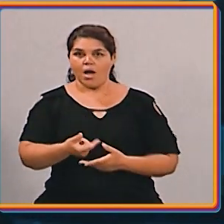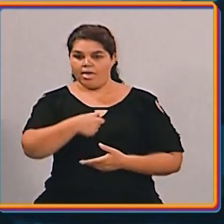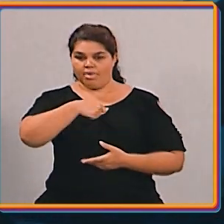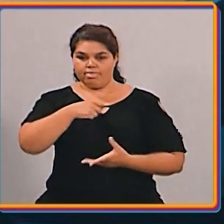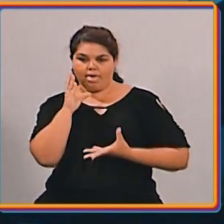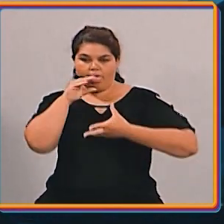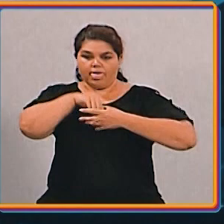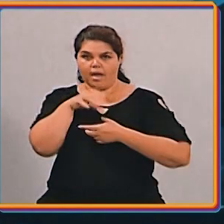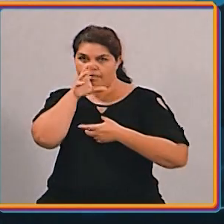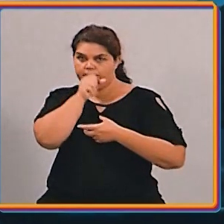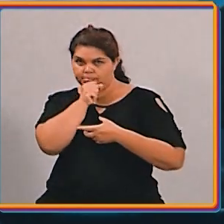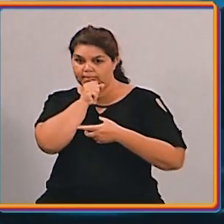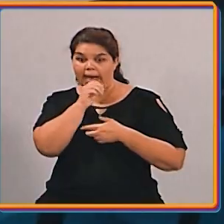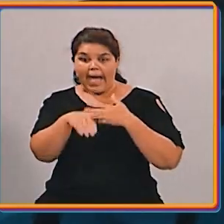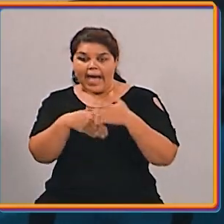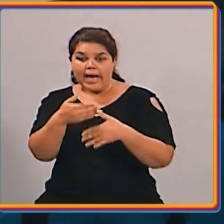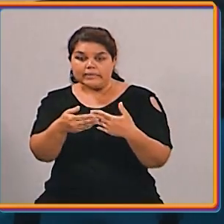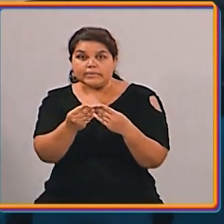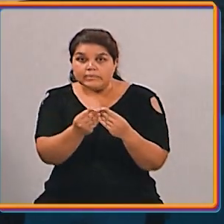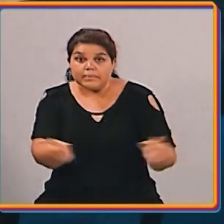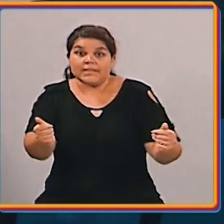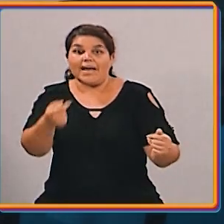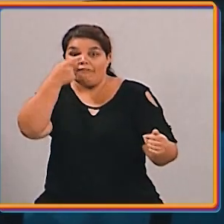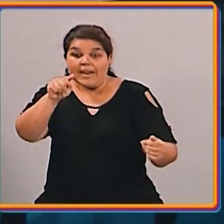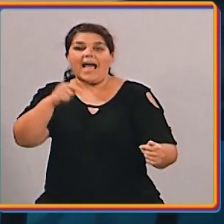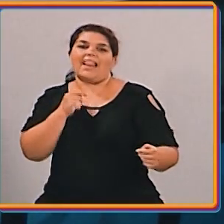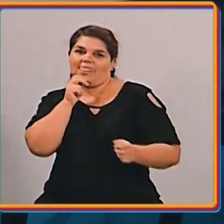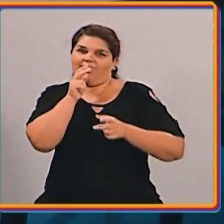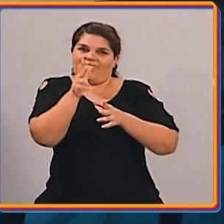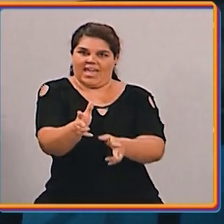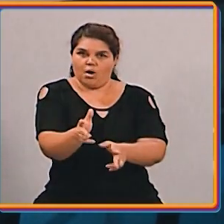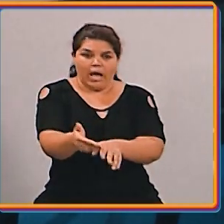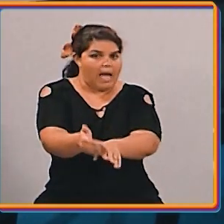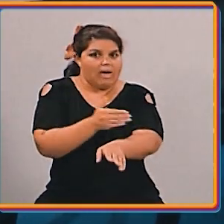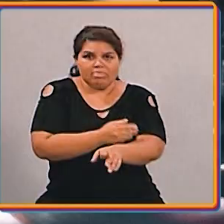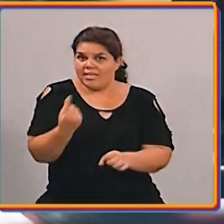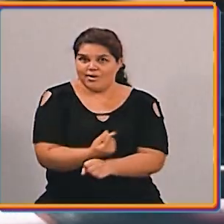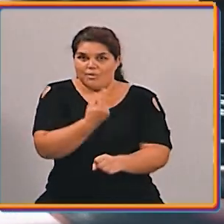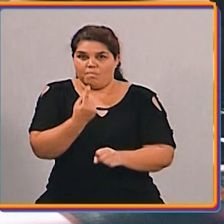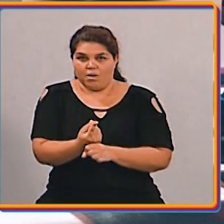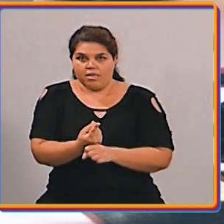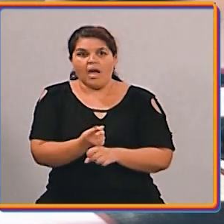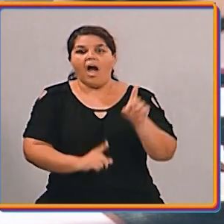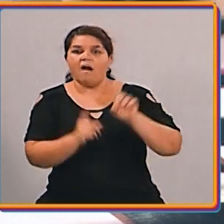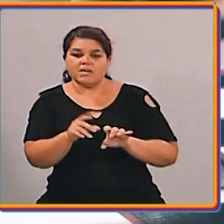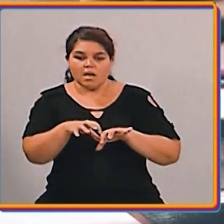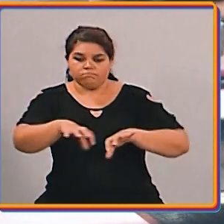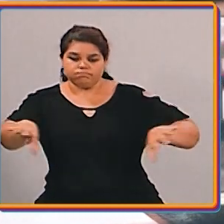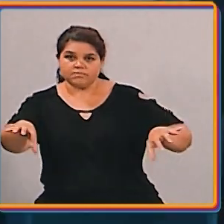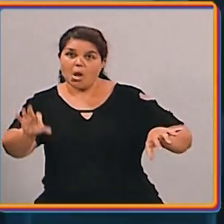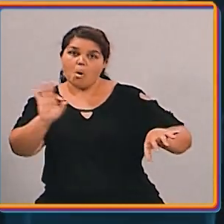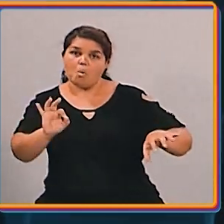mantener oculta hasta el final de la partida. Quizás nos dividamos en dos bandos o seamos rivales entre todo el